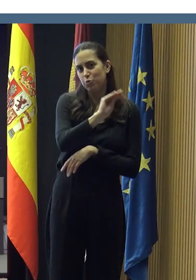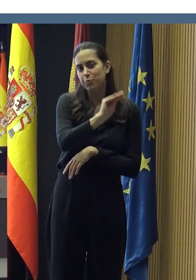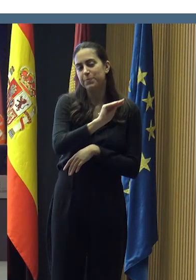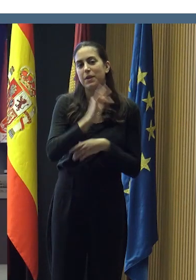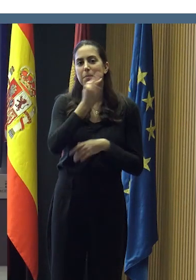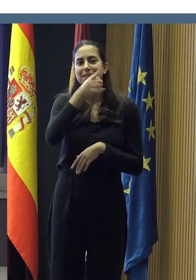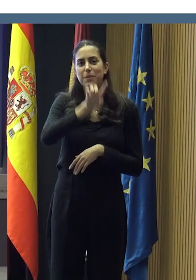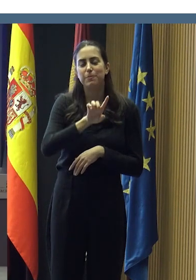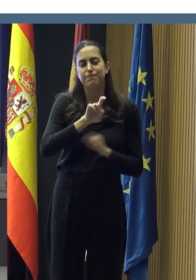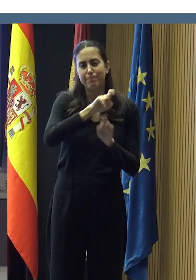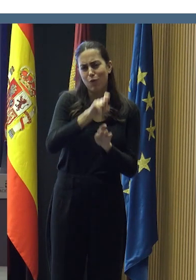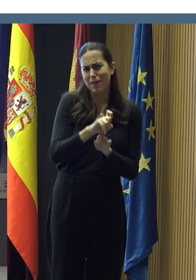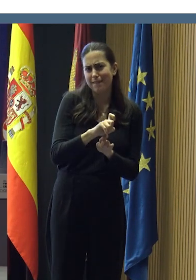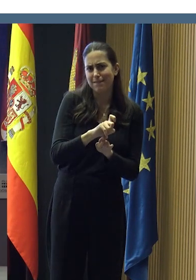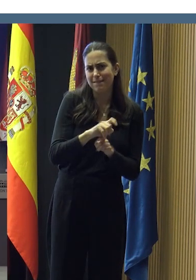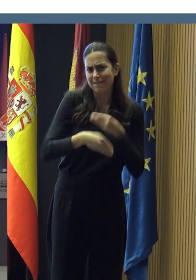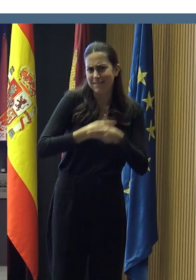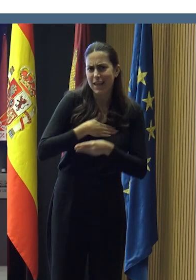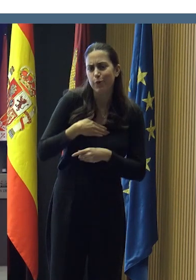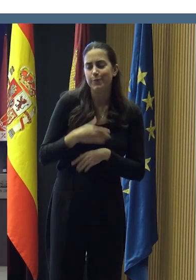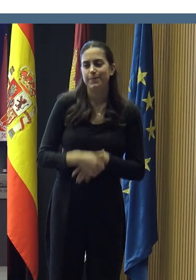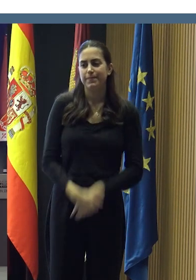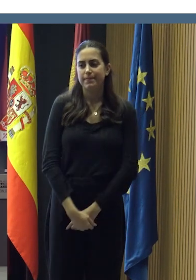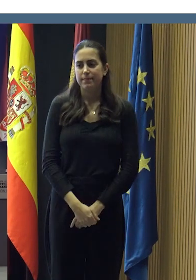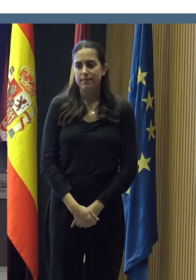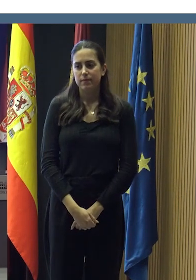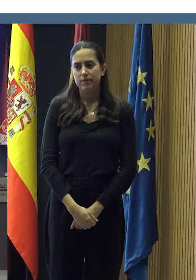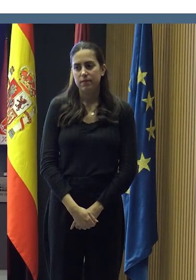y quería hacerle esta pregunta.